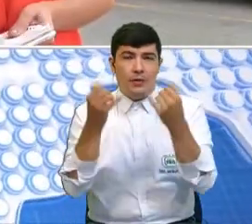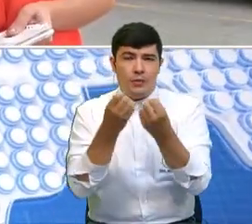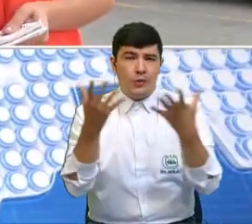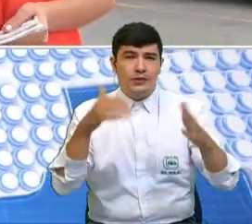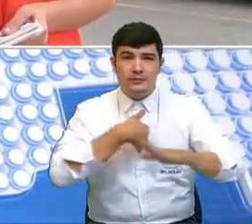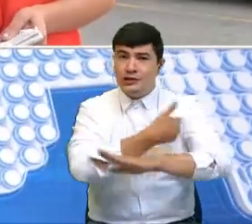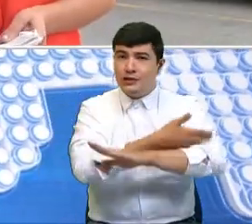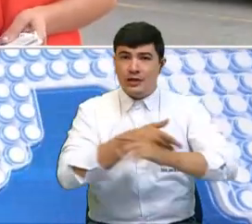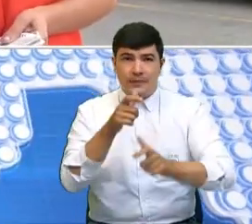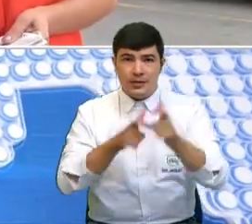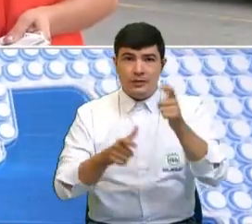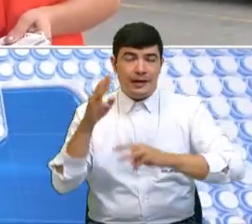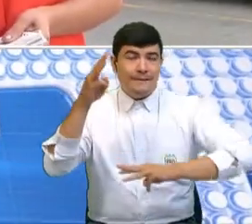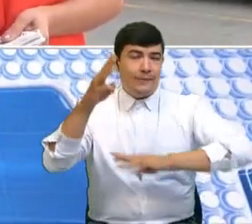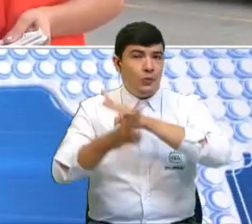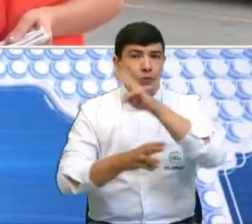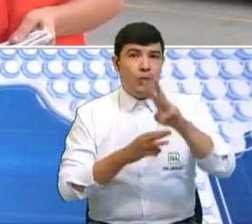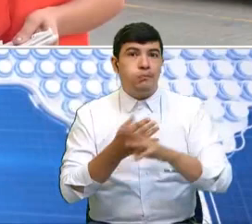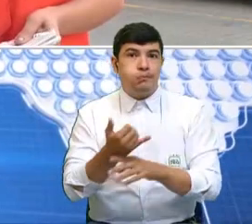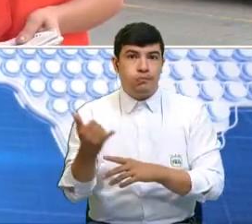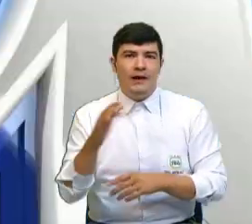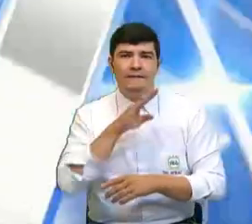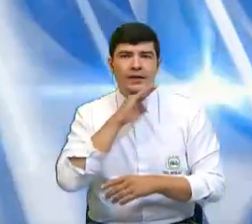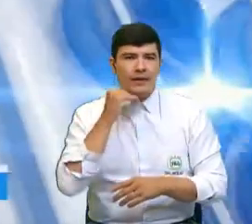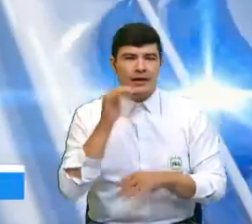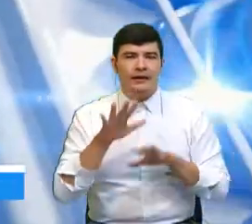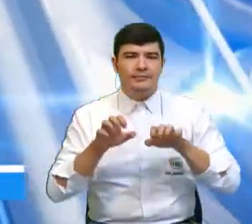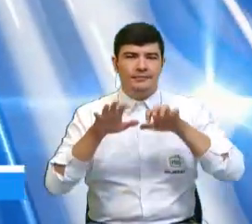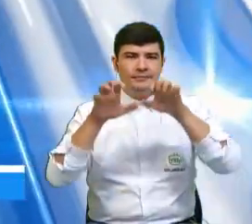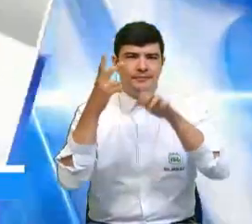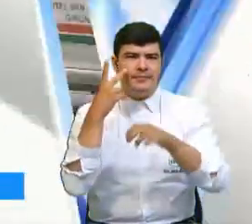tardes pilar que en cifras se manejan en santander